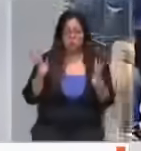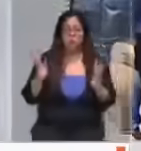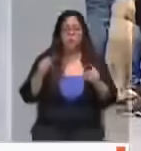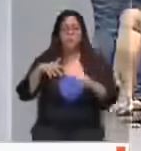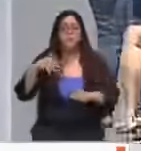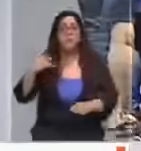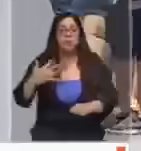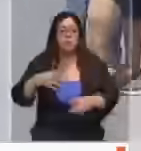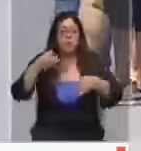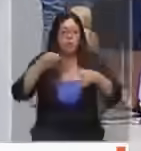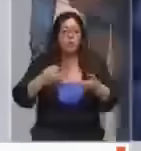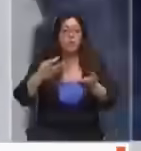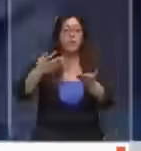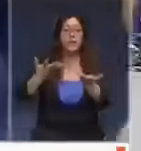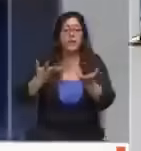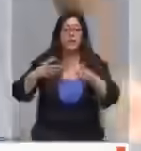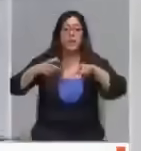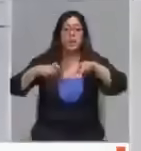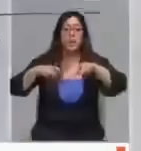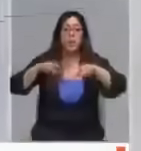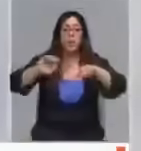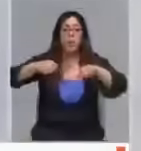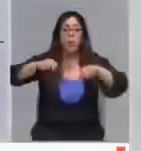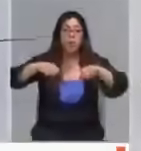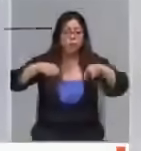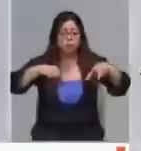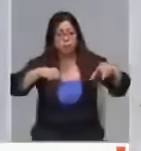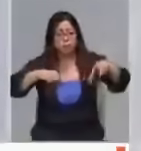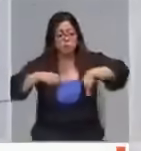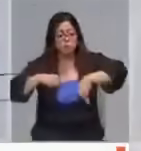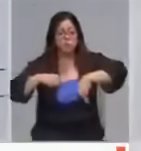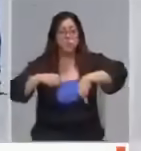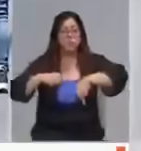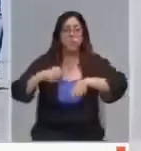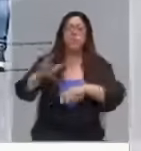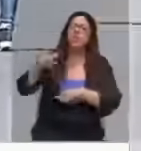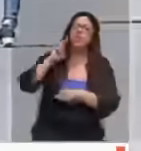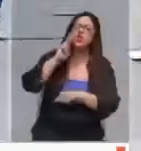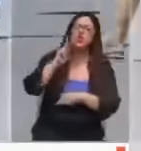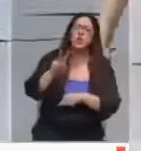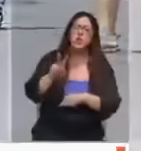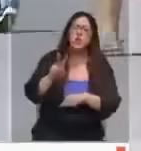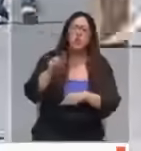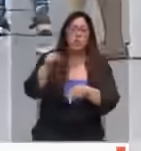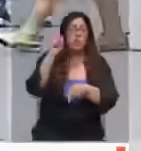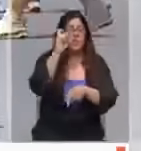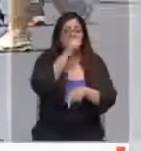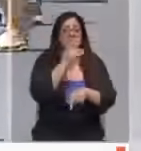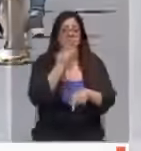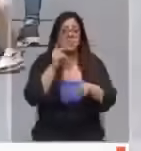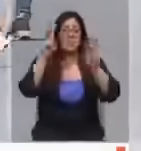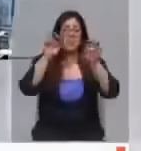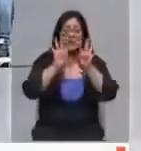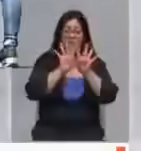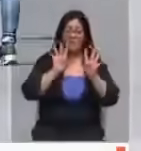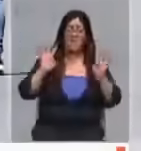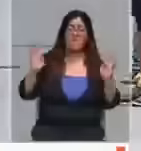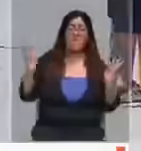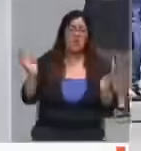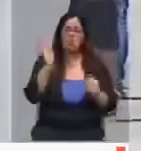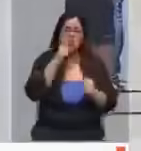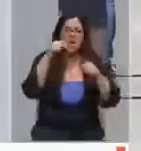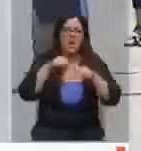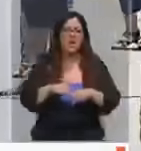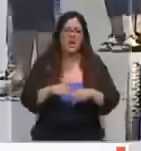motos se cayó. Sí. Ana. Sí, yo veo esa tarea un poco difícil porque las vallas papales no llegan hasta acá,